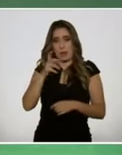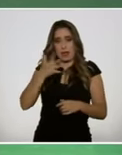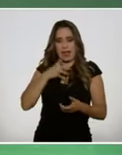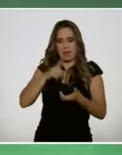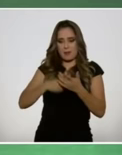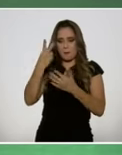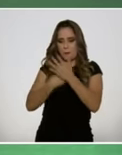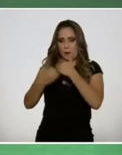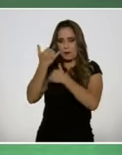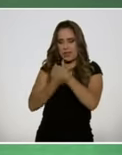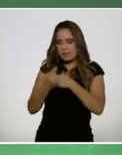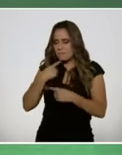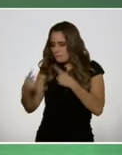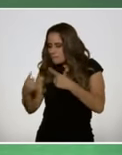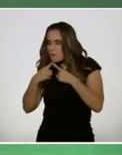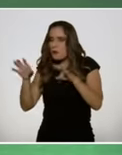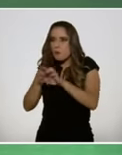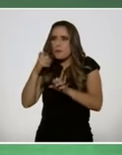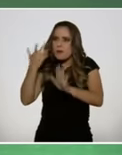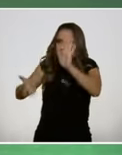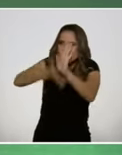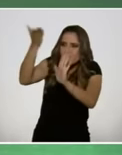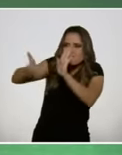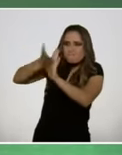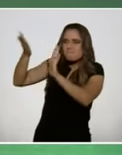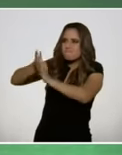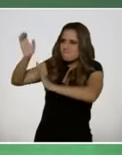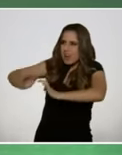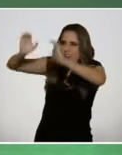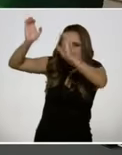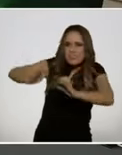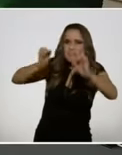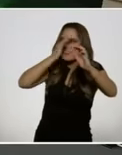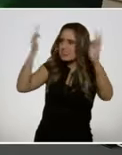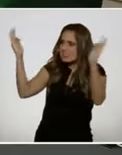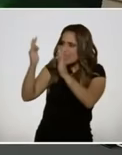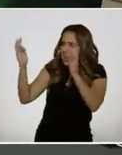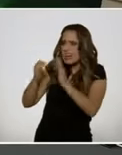maestro para remodelar el convento de la Encarnación y otras construcciones